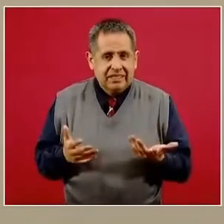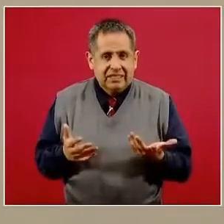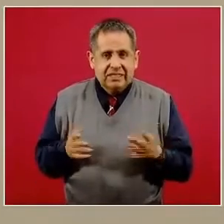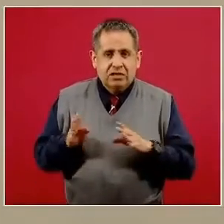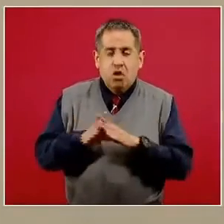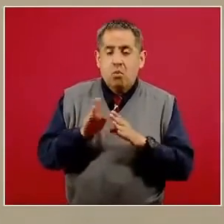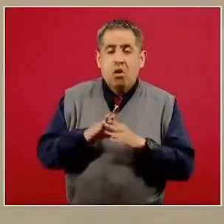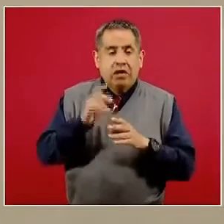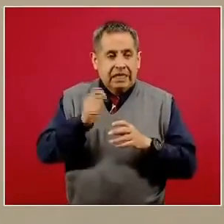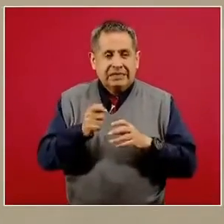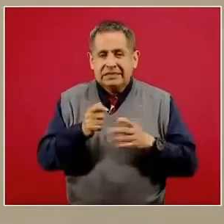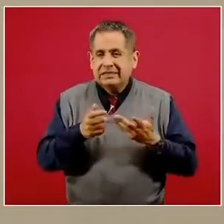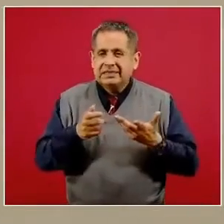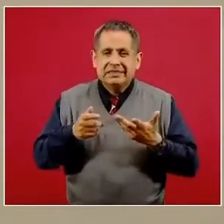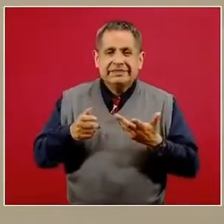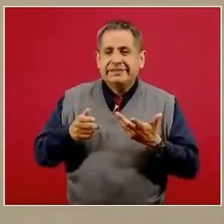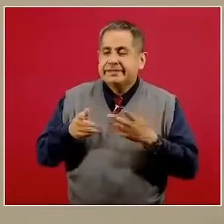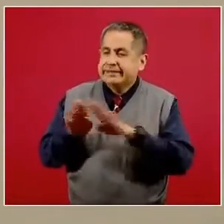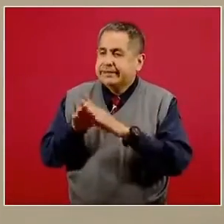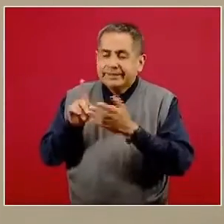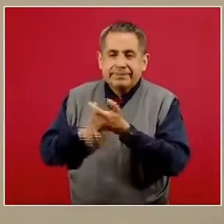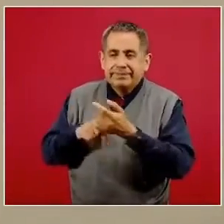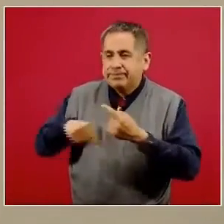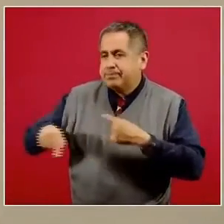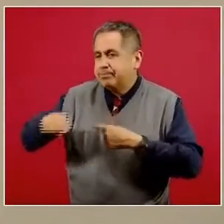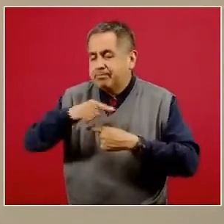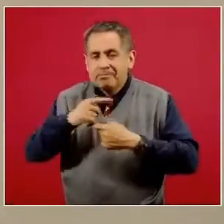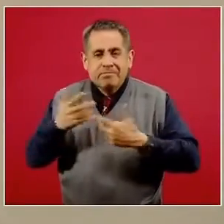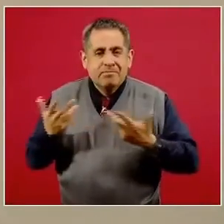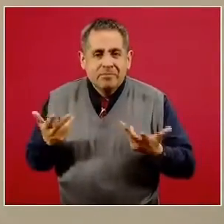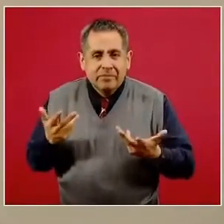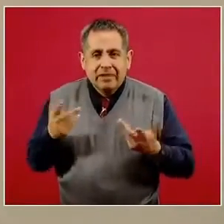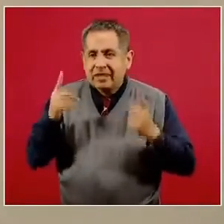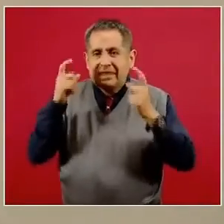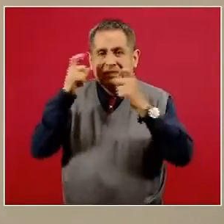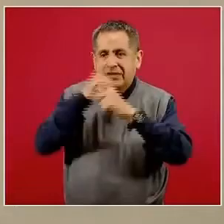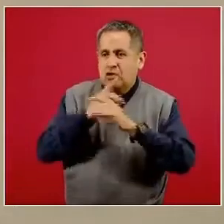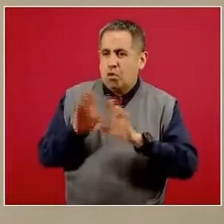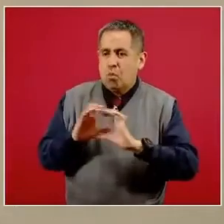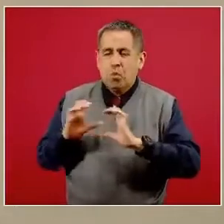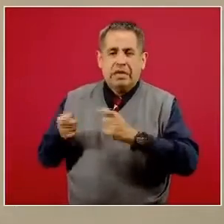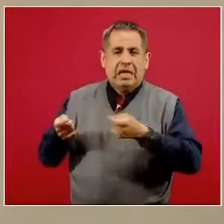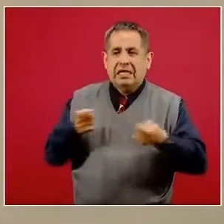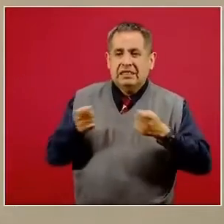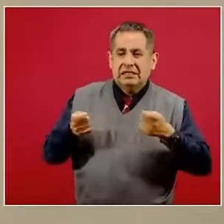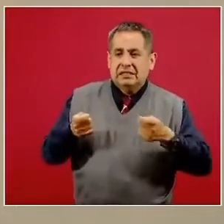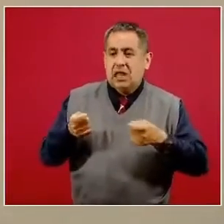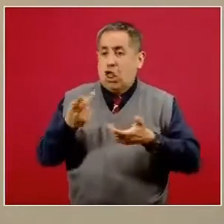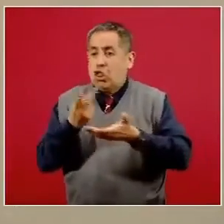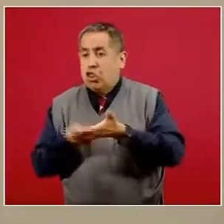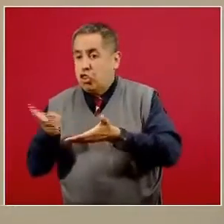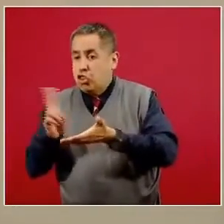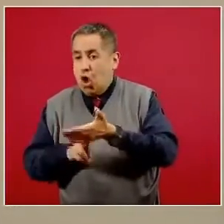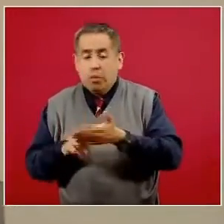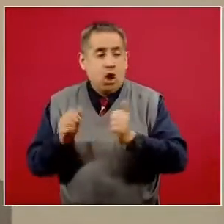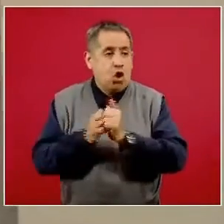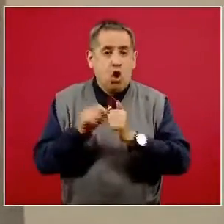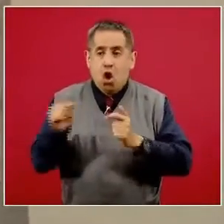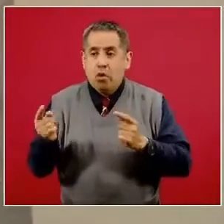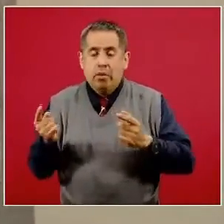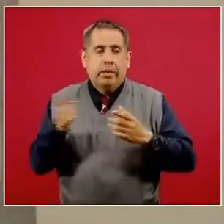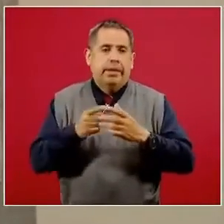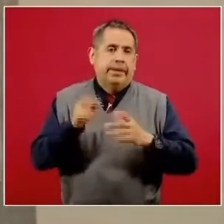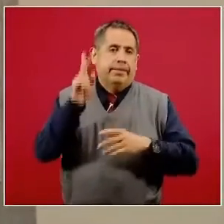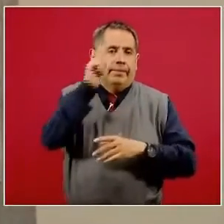sustrato epidemiológico que pues es muy difícil de manejar de manera rápida a